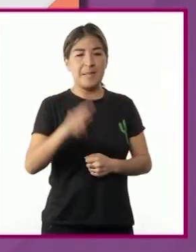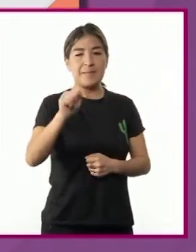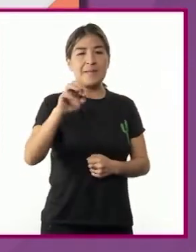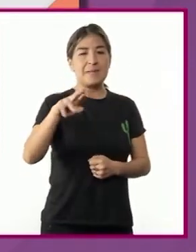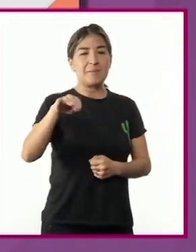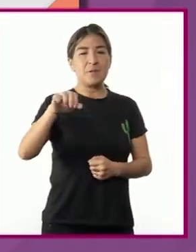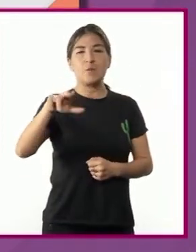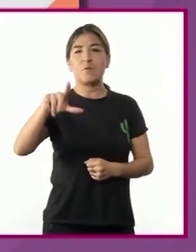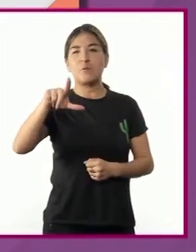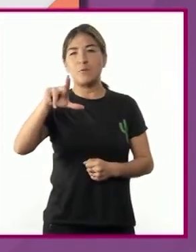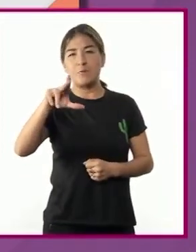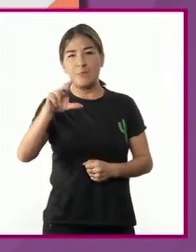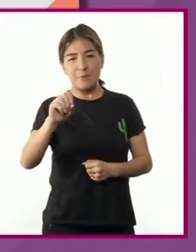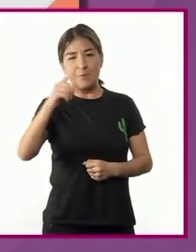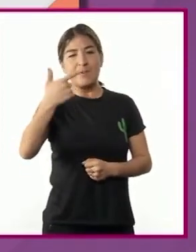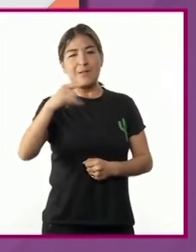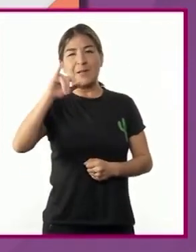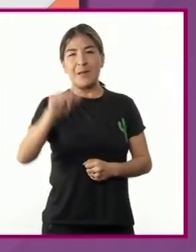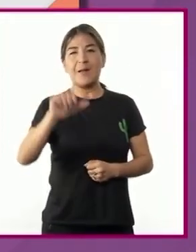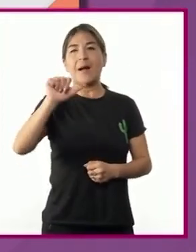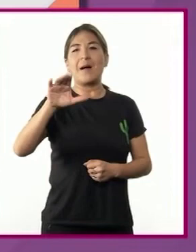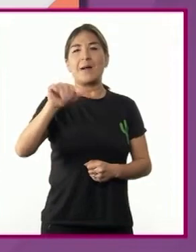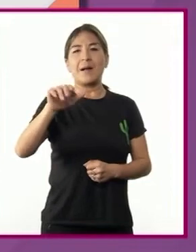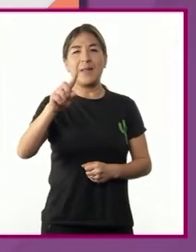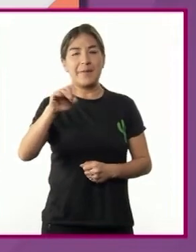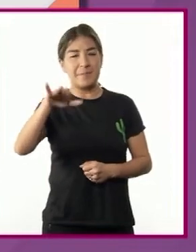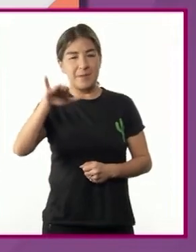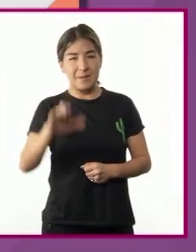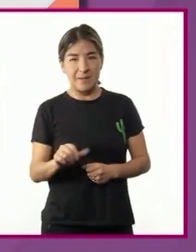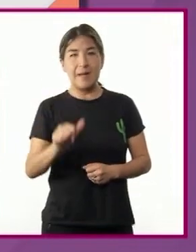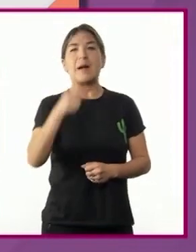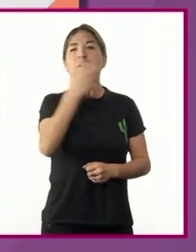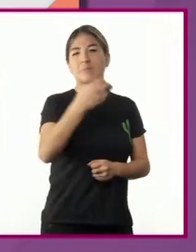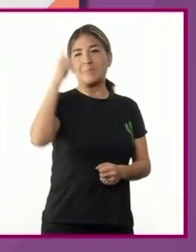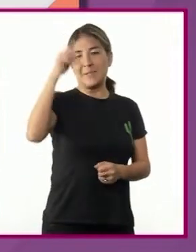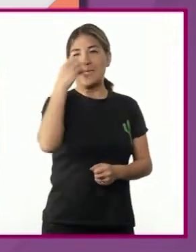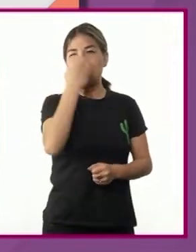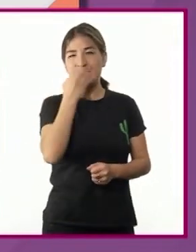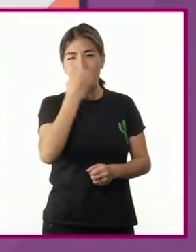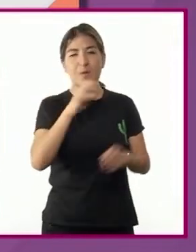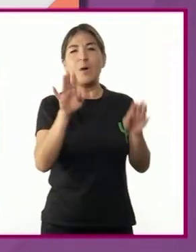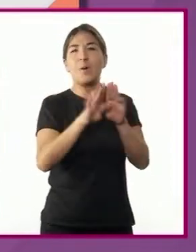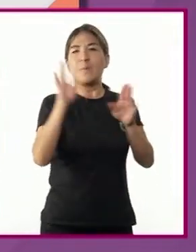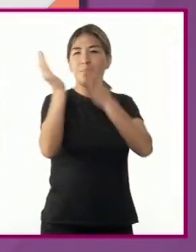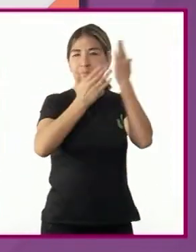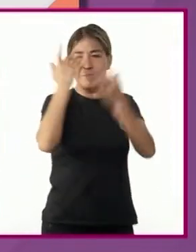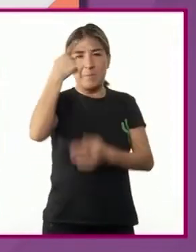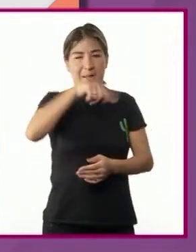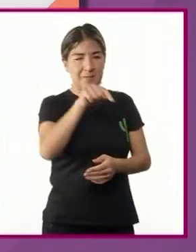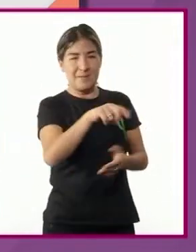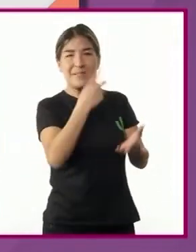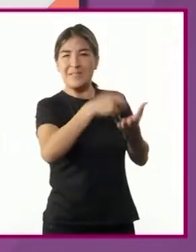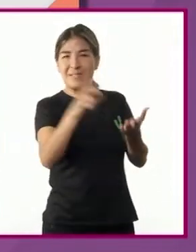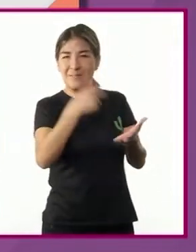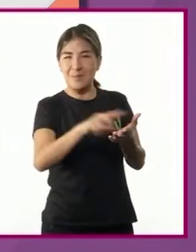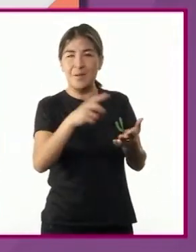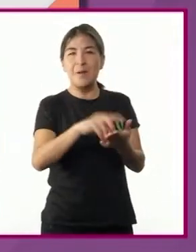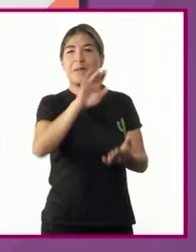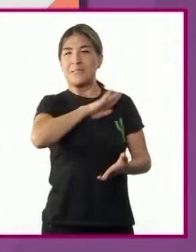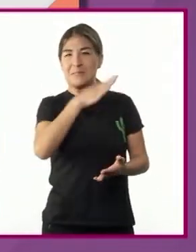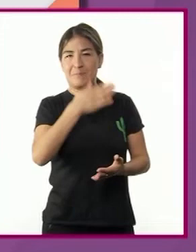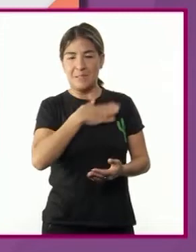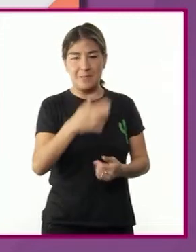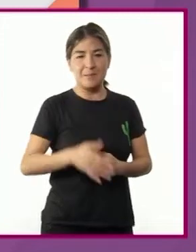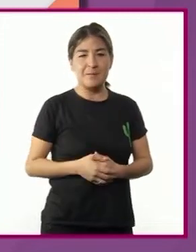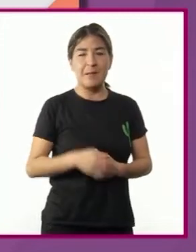terminología académica, que es la que emplean las academias de la lengua española en sus obras, y otro que